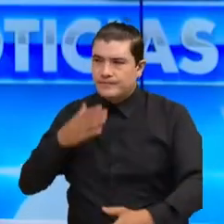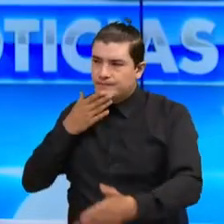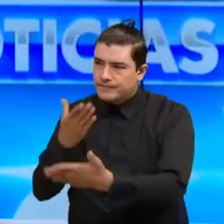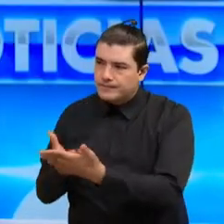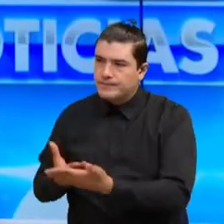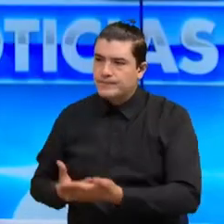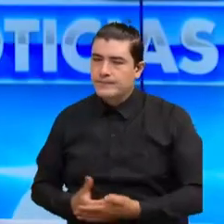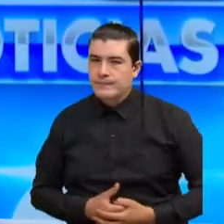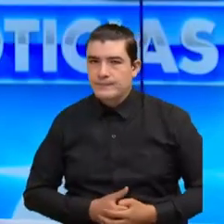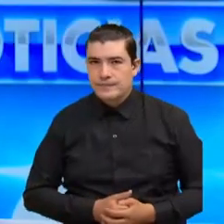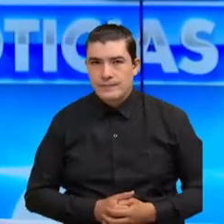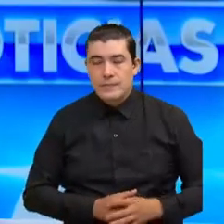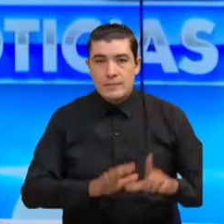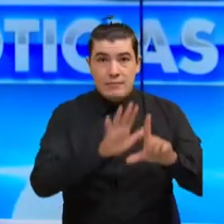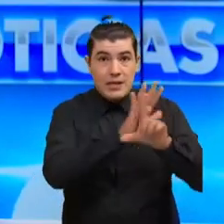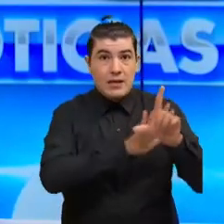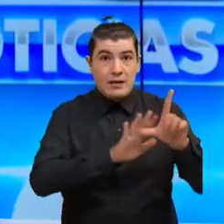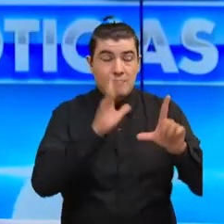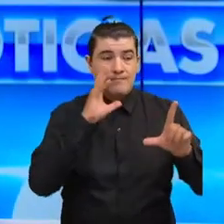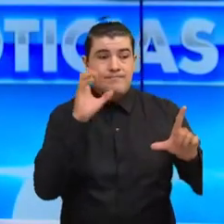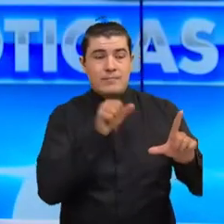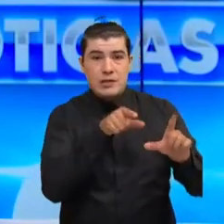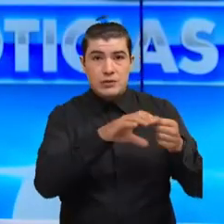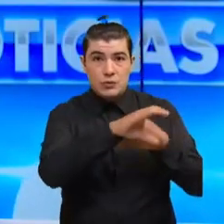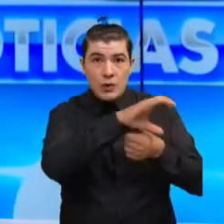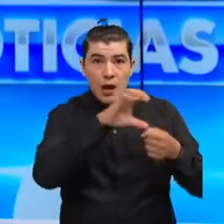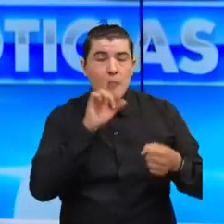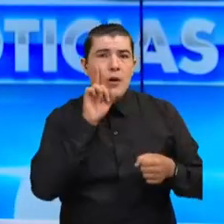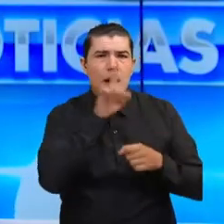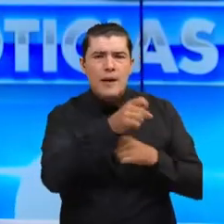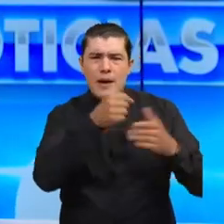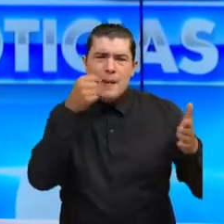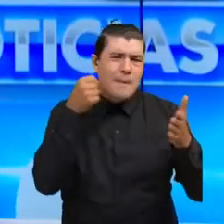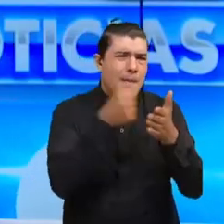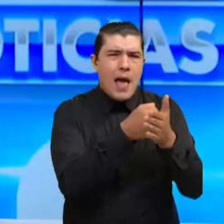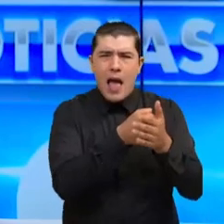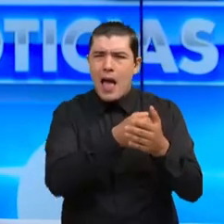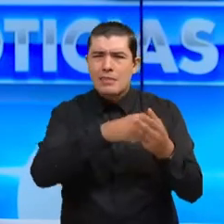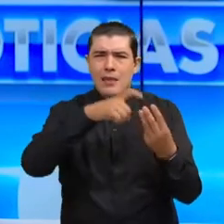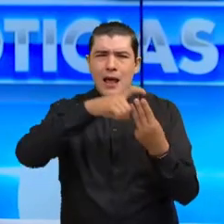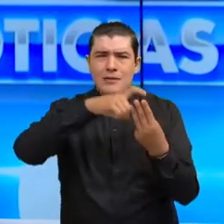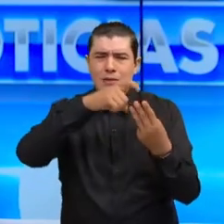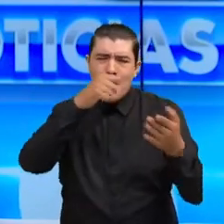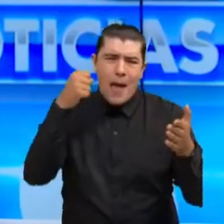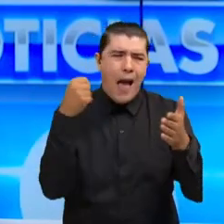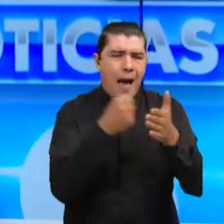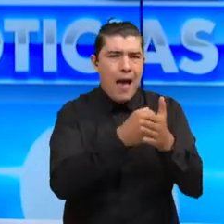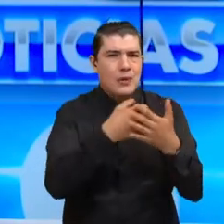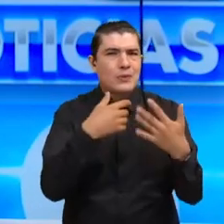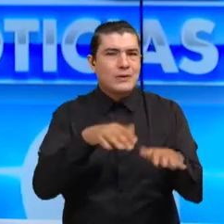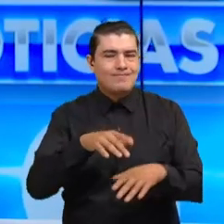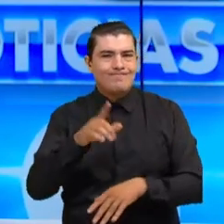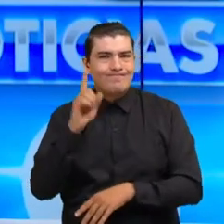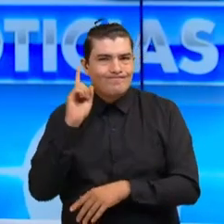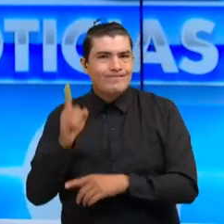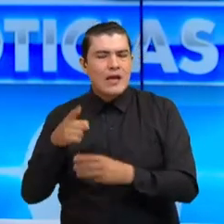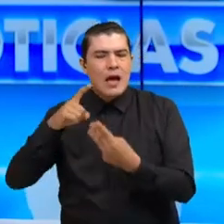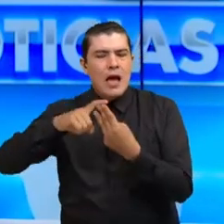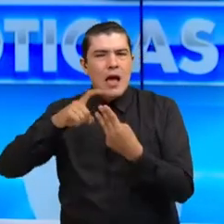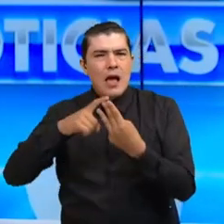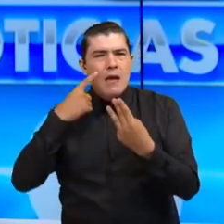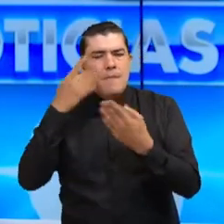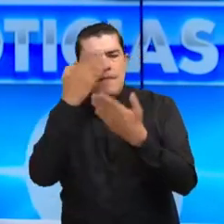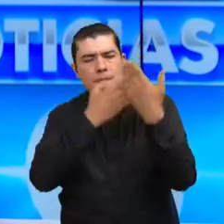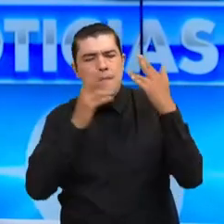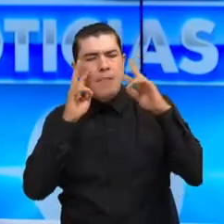videos quedaron registrados graves accidentes de tránsito en el área metropolitana de Bucaramanga. Las autoridades atribuyen que el exceso de velocidad es la causa más frecuente